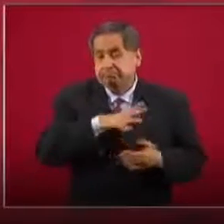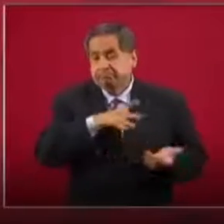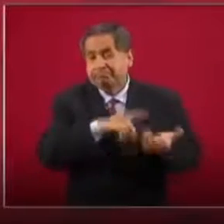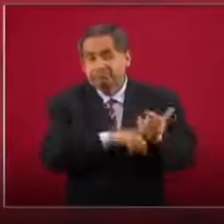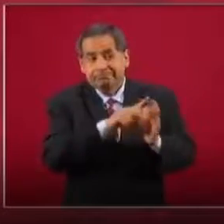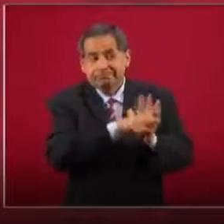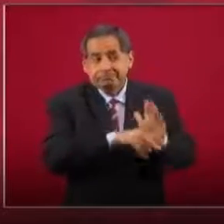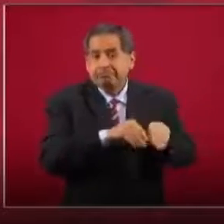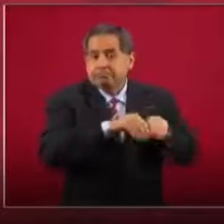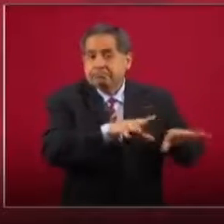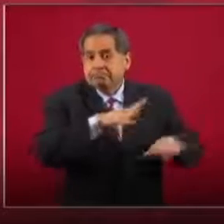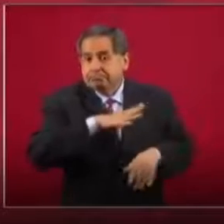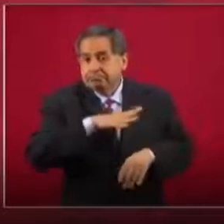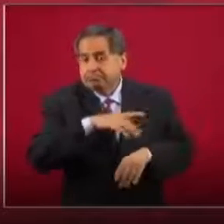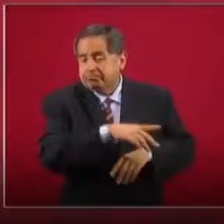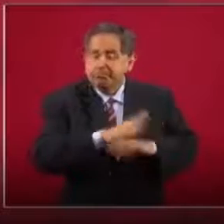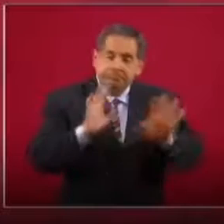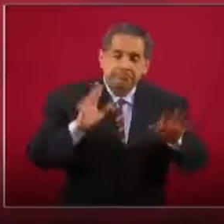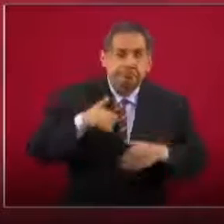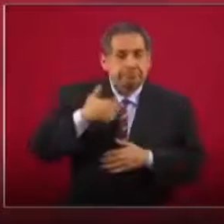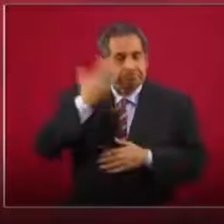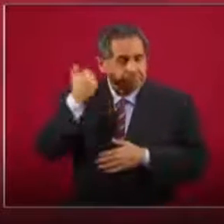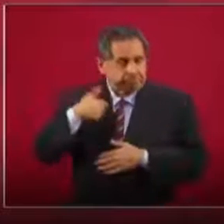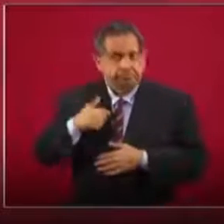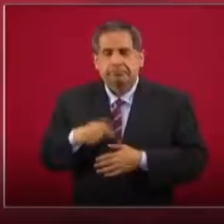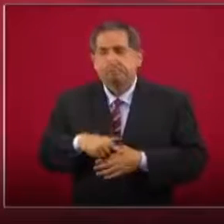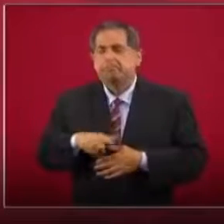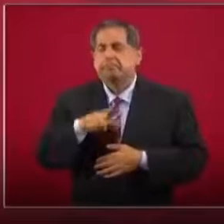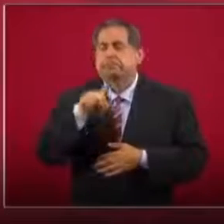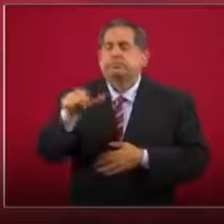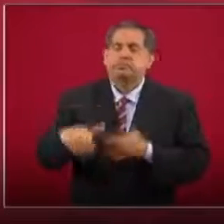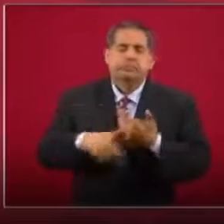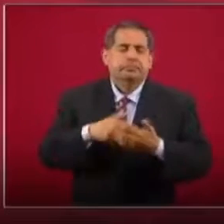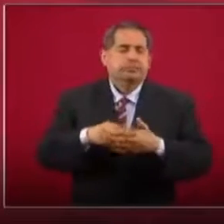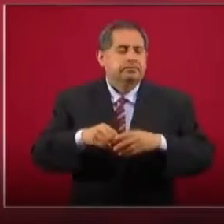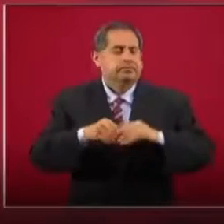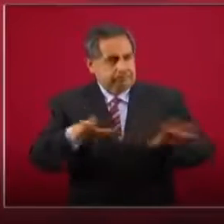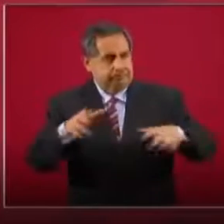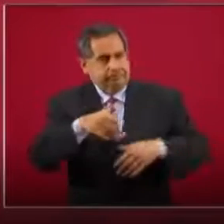y poco después sale